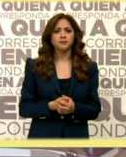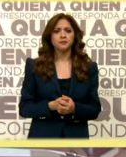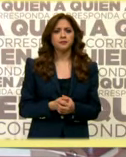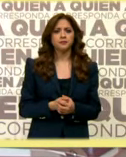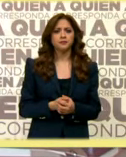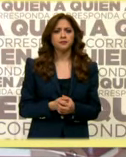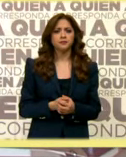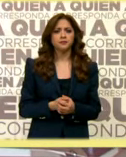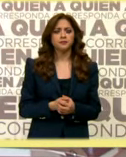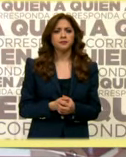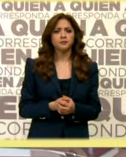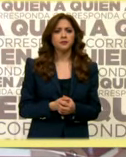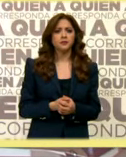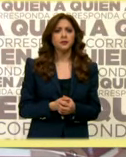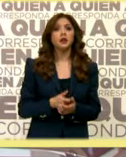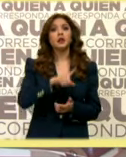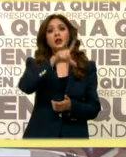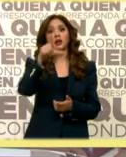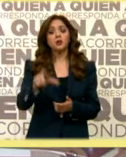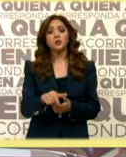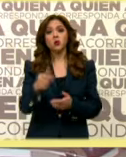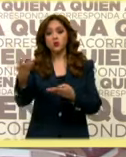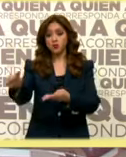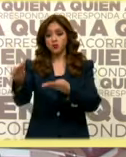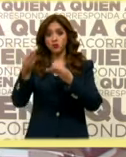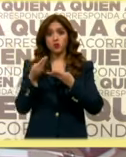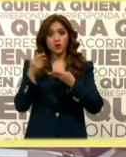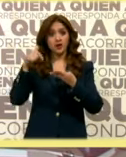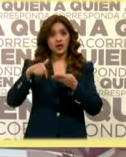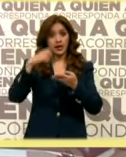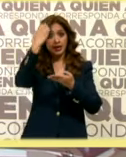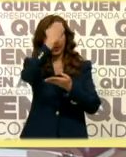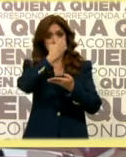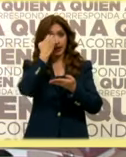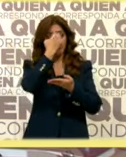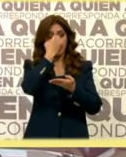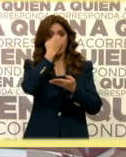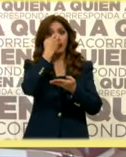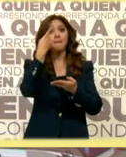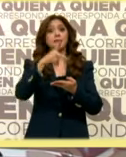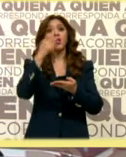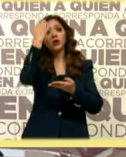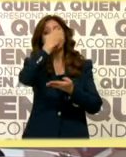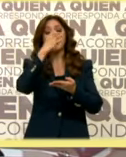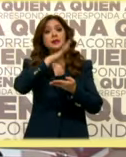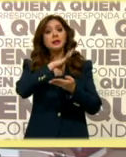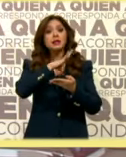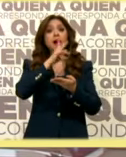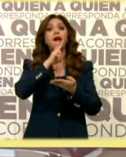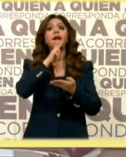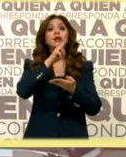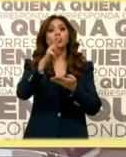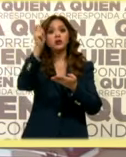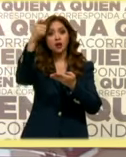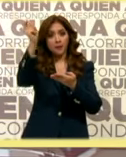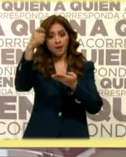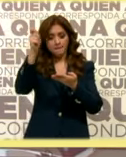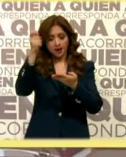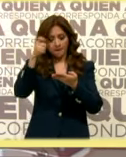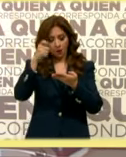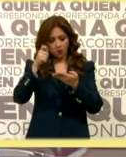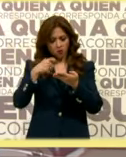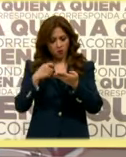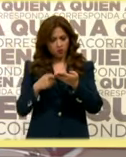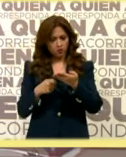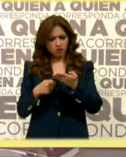Y el caso es que me dieron mi examen. Y me lo dieron con respuestas a lo que yo dije,